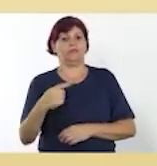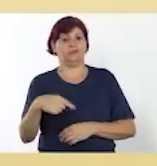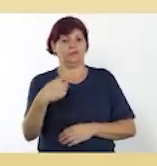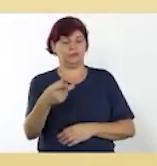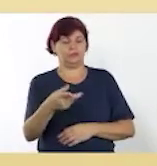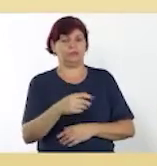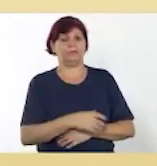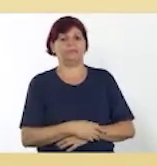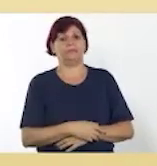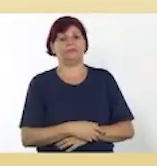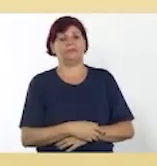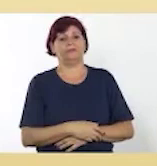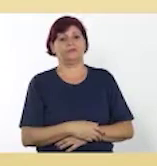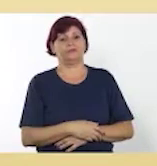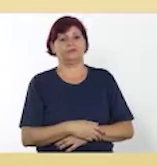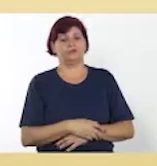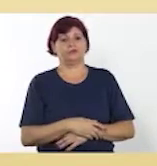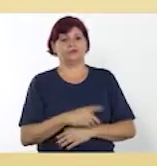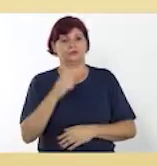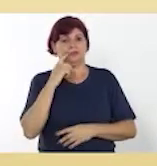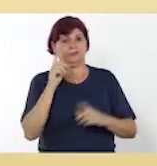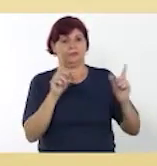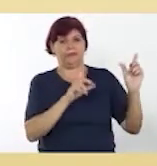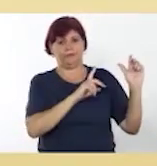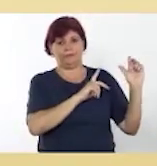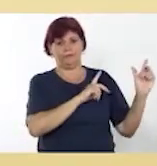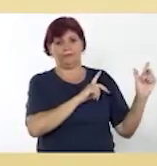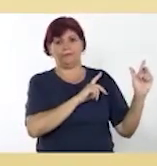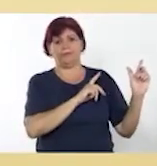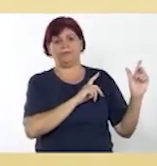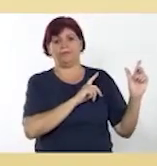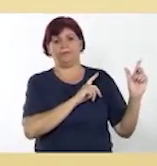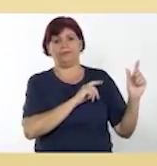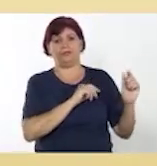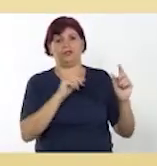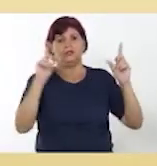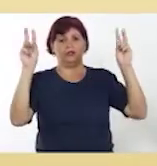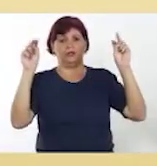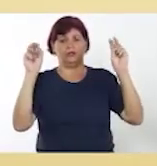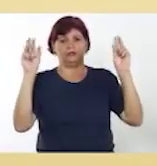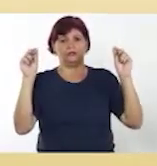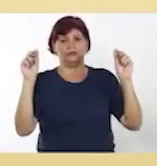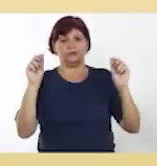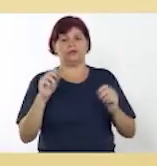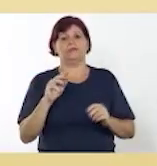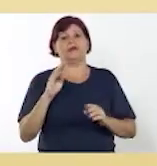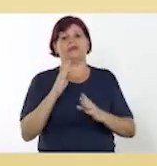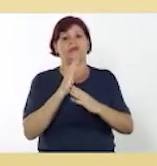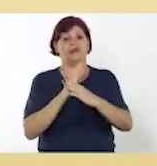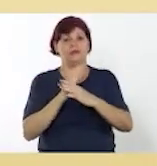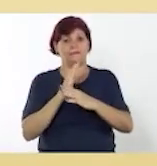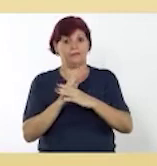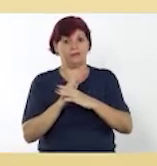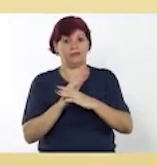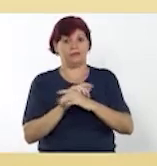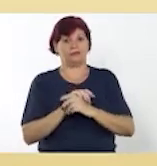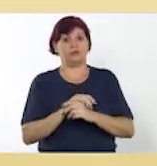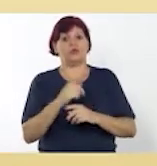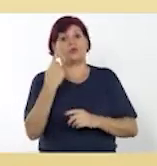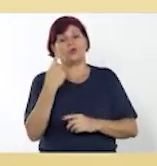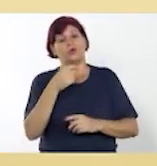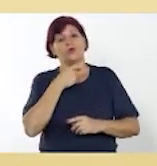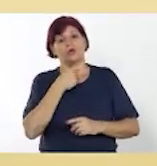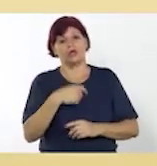A continuación, yo le voy a ilustrar el tema de la media aritmética